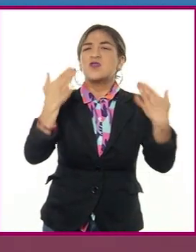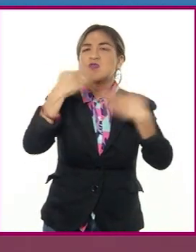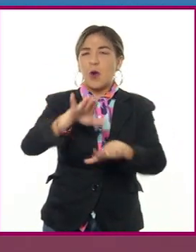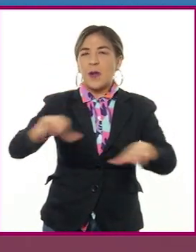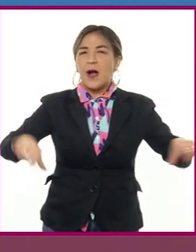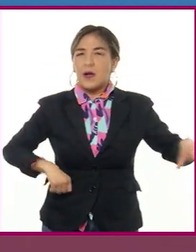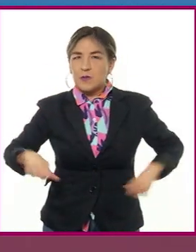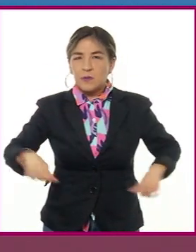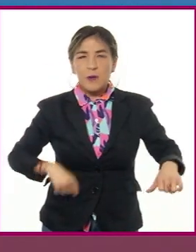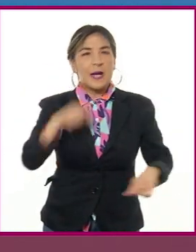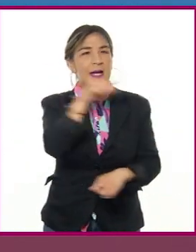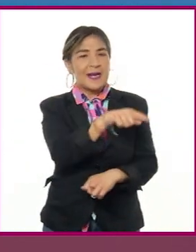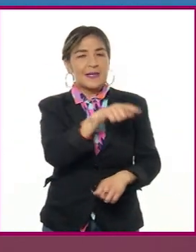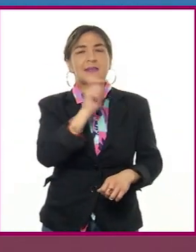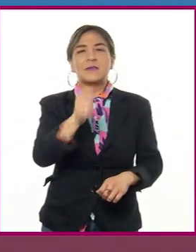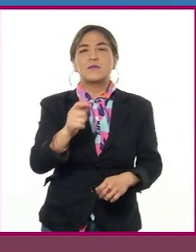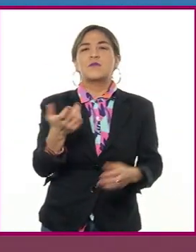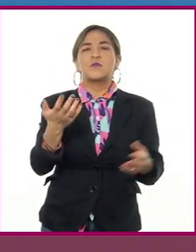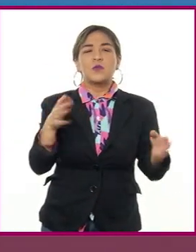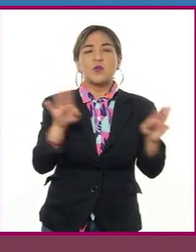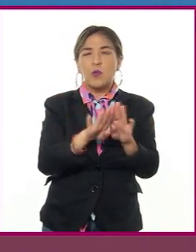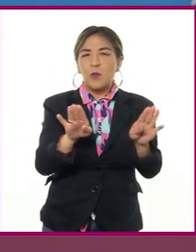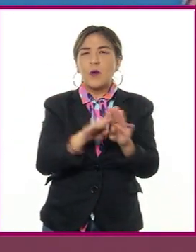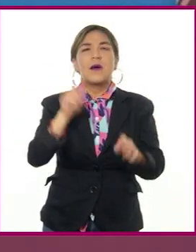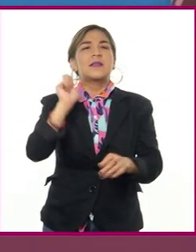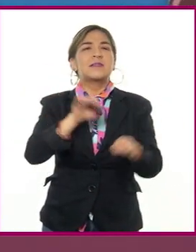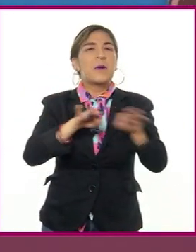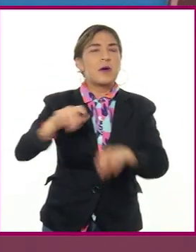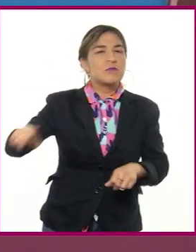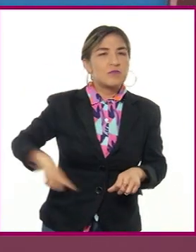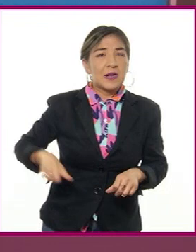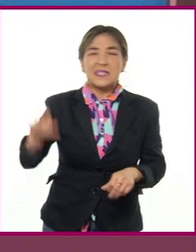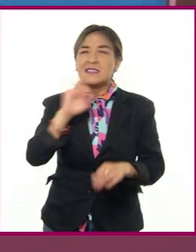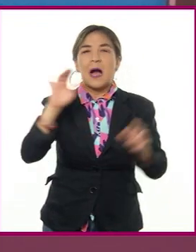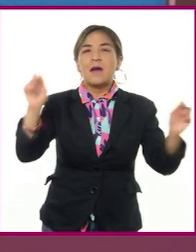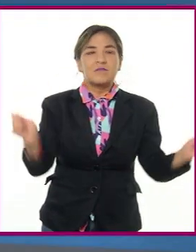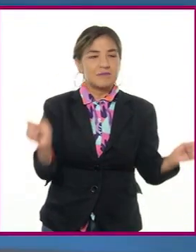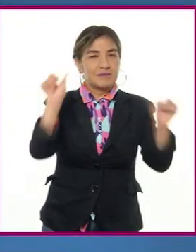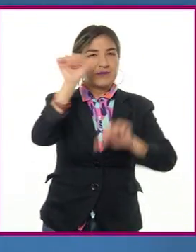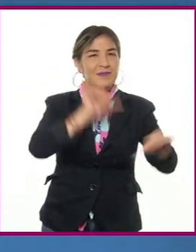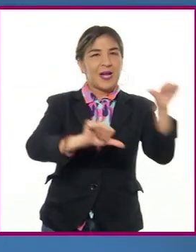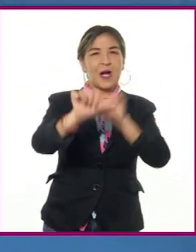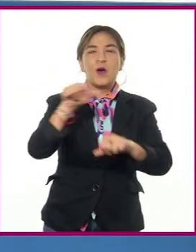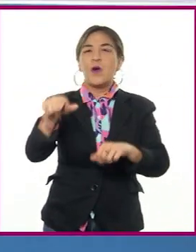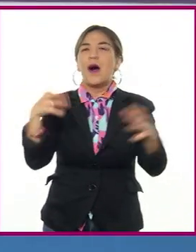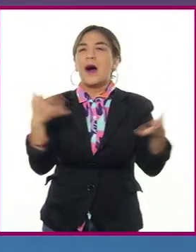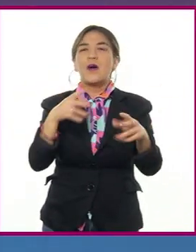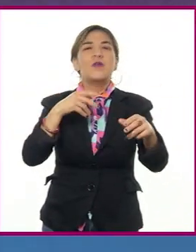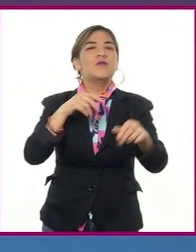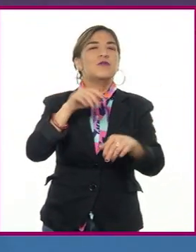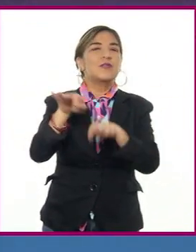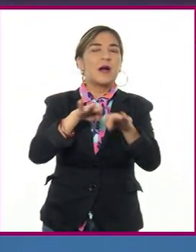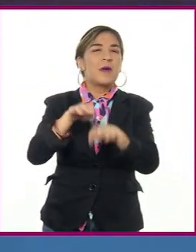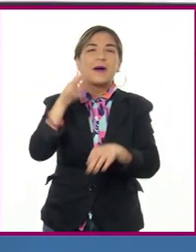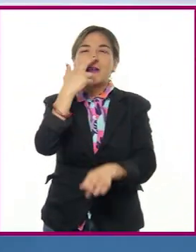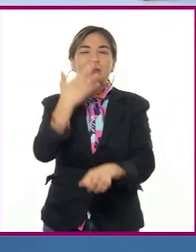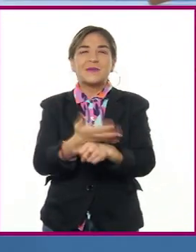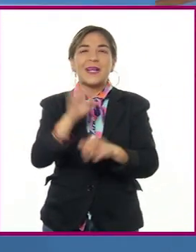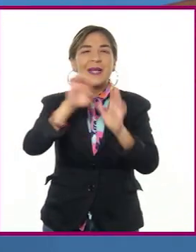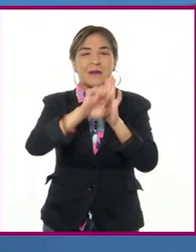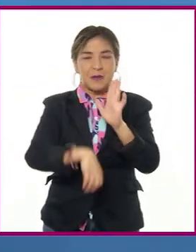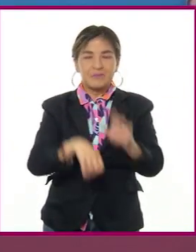nuestras servidoras y servidores públicos y qué harían si estuvieran en ese puesto? Claro, maestra Graciela,